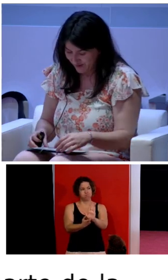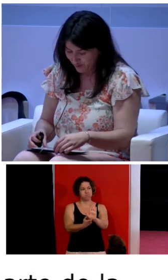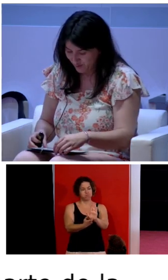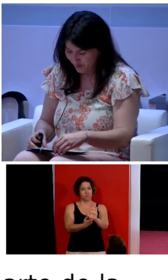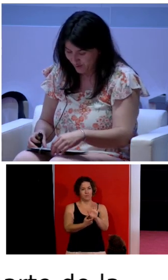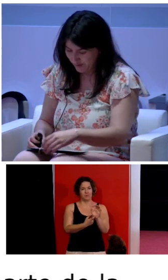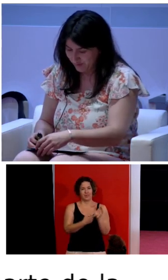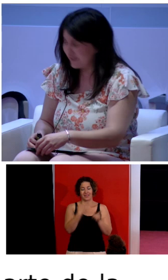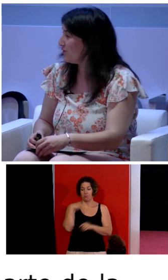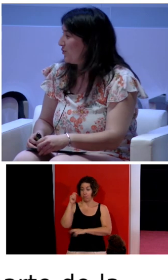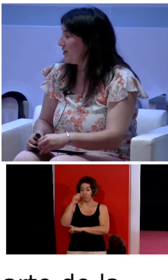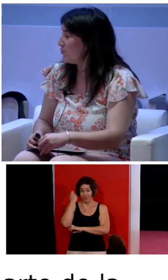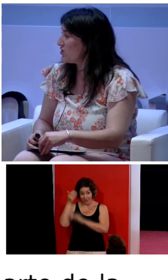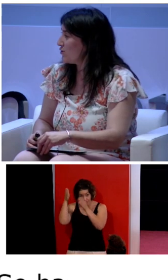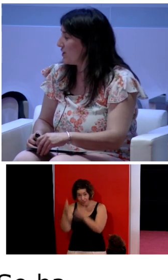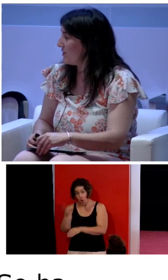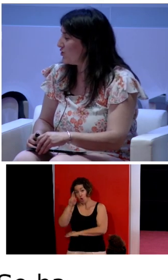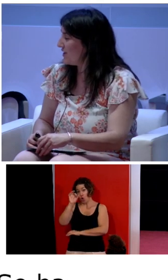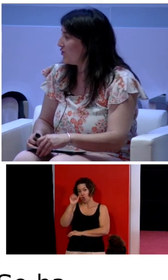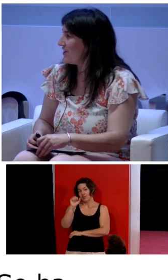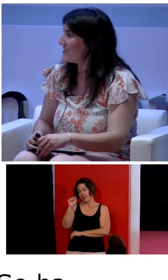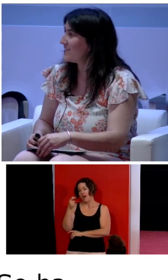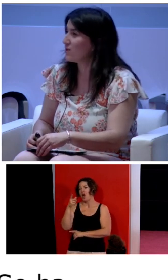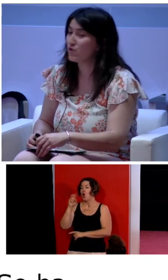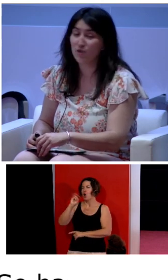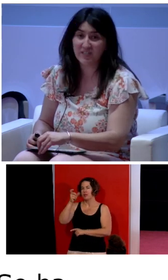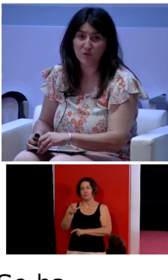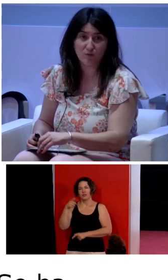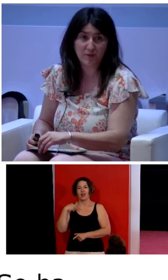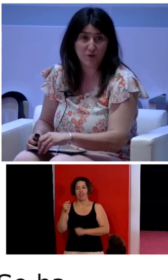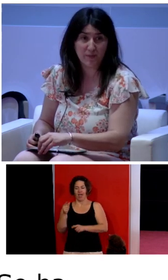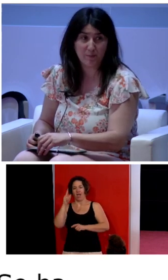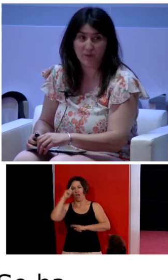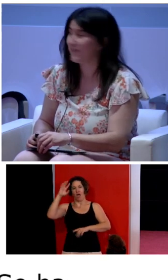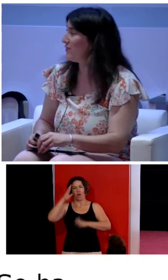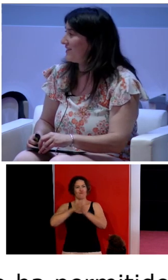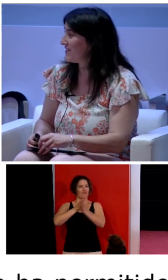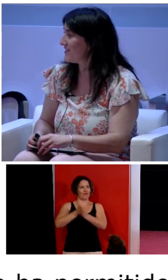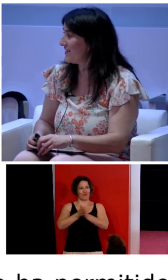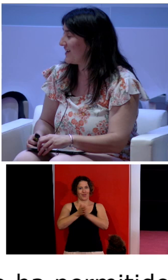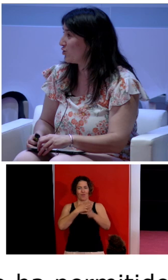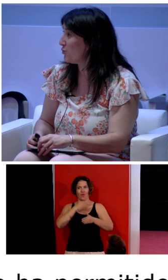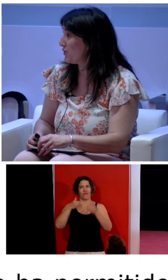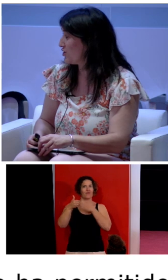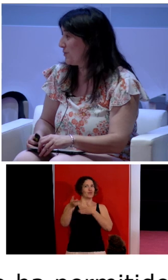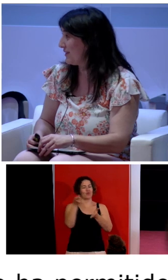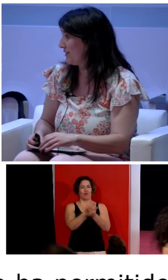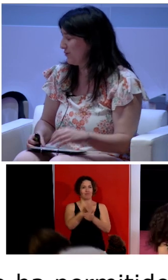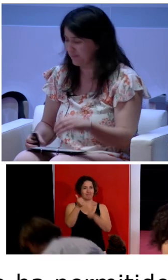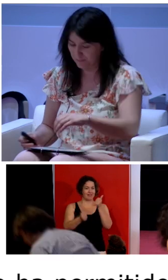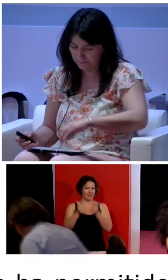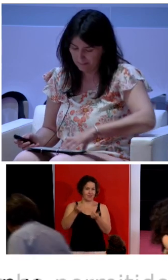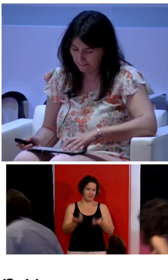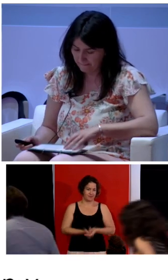y su logro ha permitido, pues, a muchas otras personas, ¿no?, llenarse de ilusión y de motivación para poder enfrentarse a otros procesos